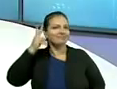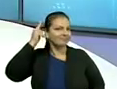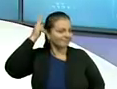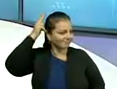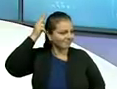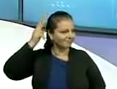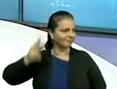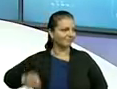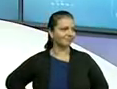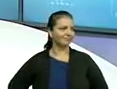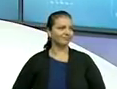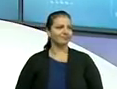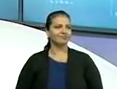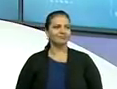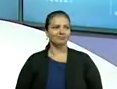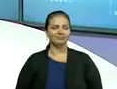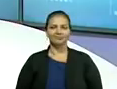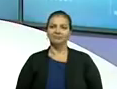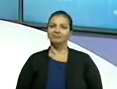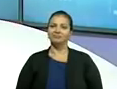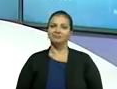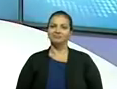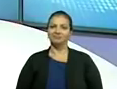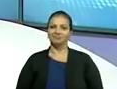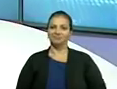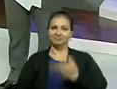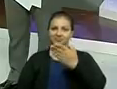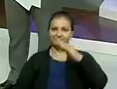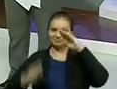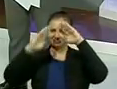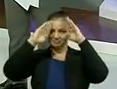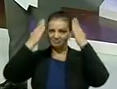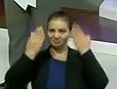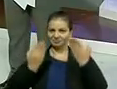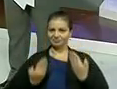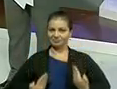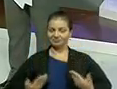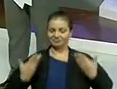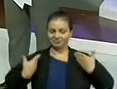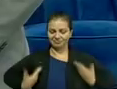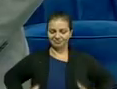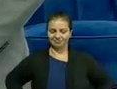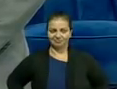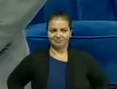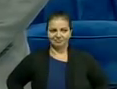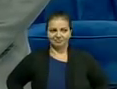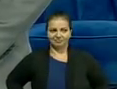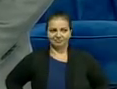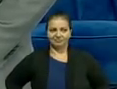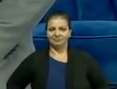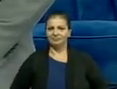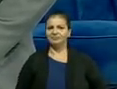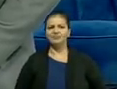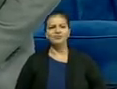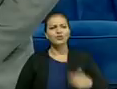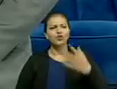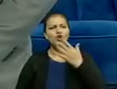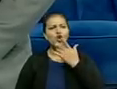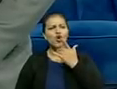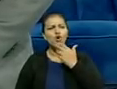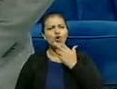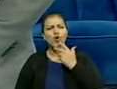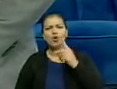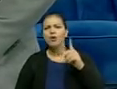Hoy día venimos de Rosadiux. De Rosadiux, mira por aquí, así por acá. Ven. El uniforme los dos. Ahí está.